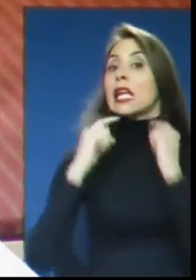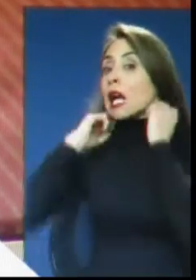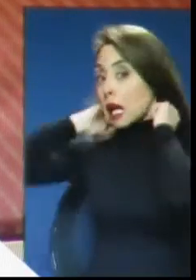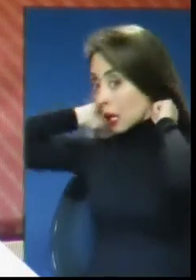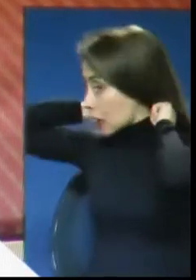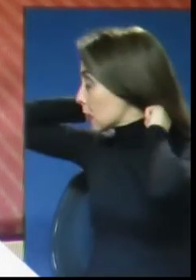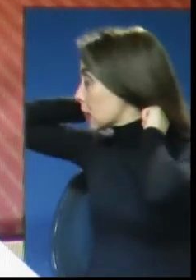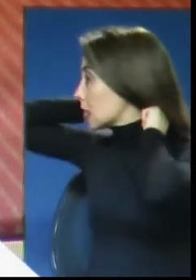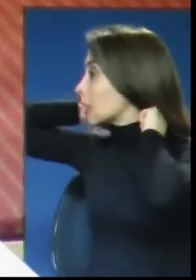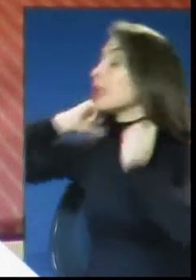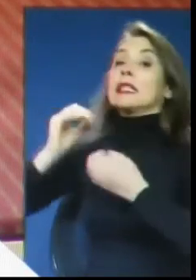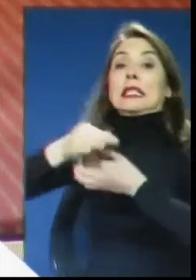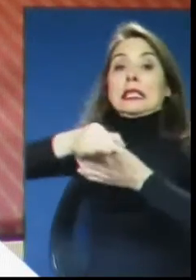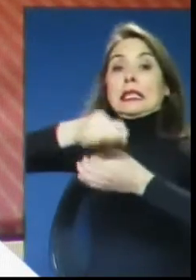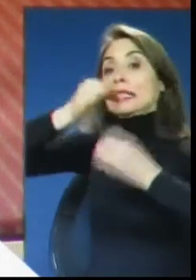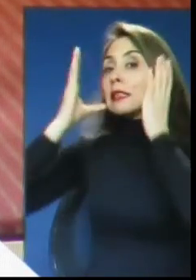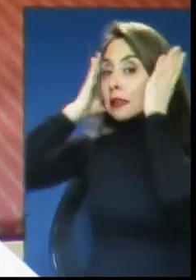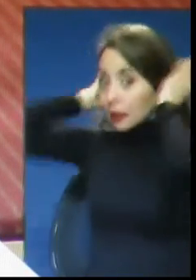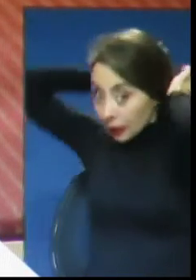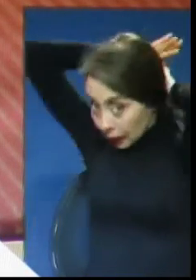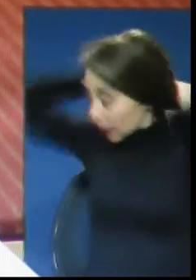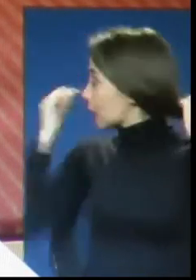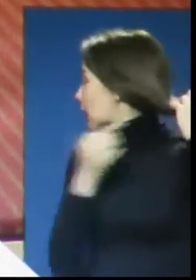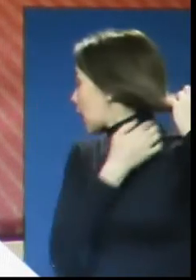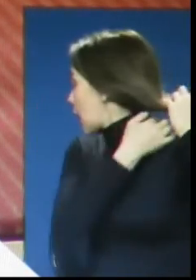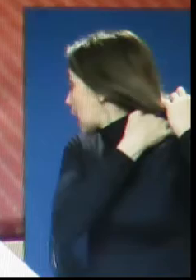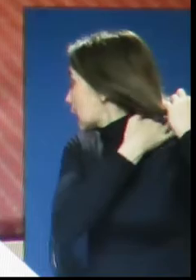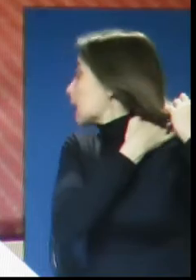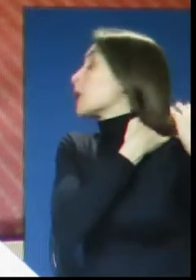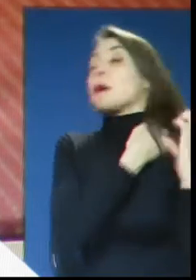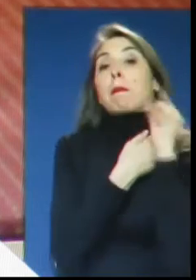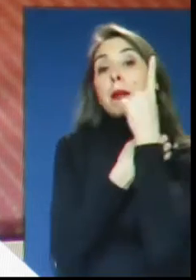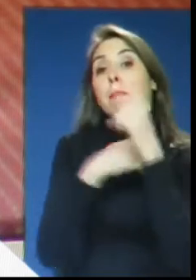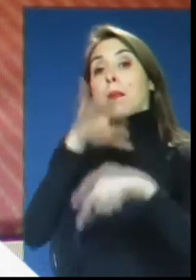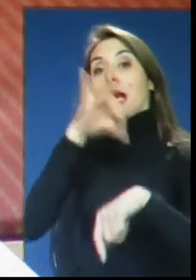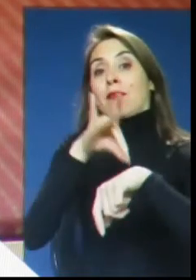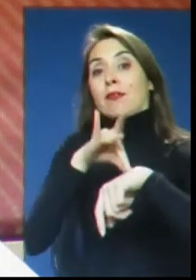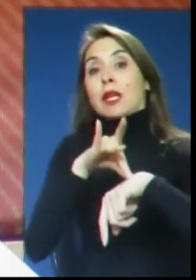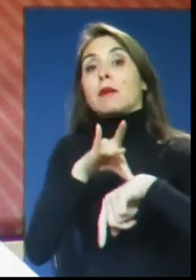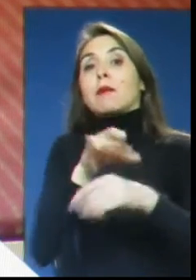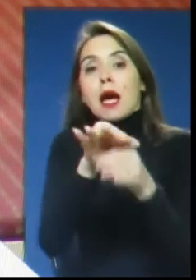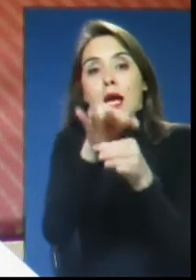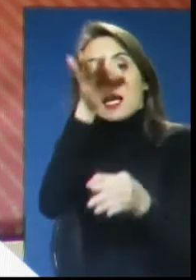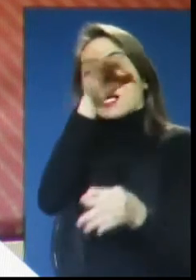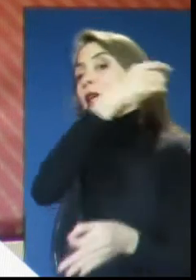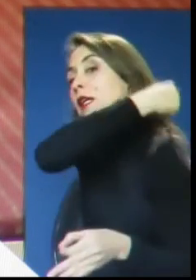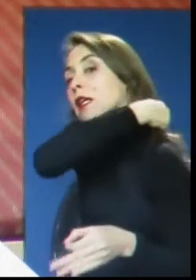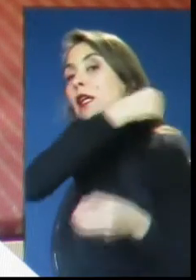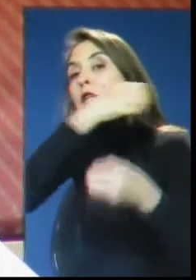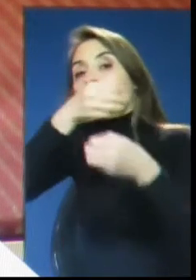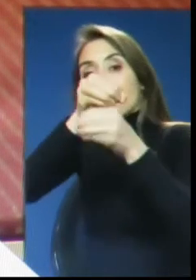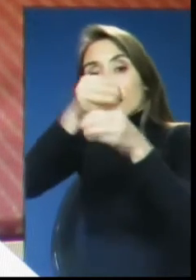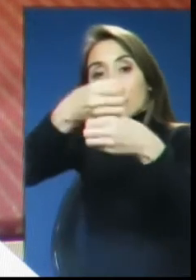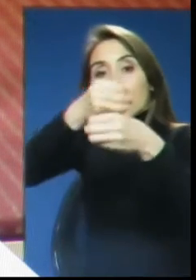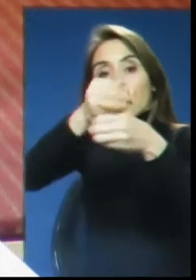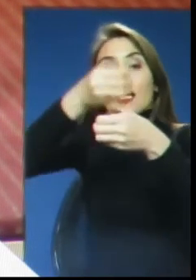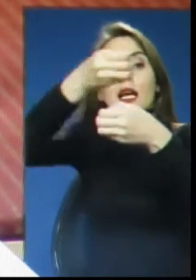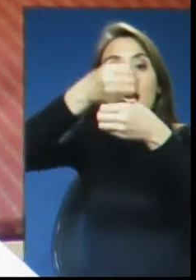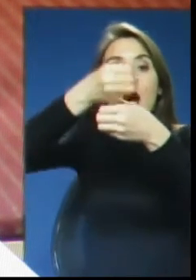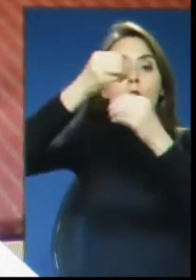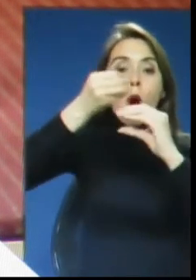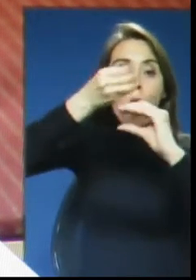la segunda más frecuente después de la lumbar y afecta a los discos cervicales entre las vértebras de la columna que funcionan como